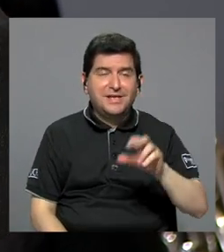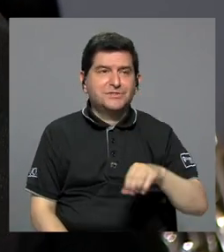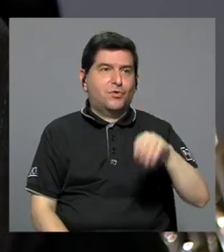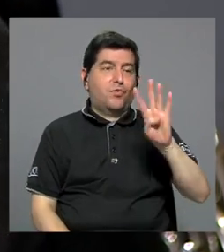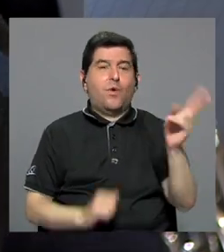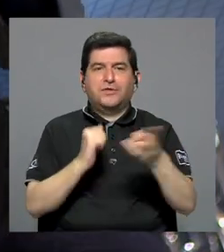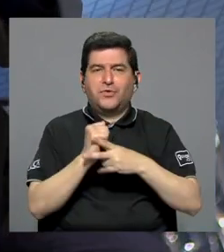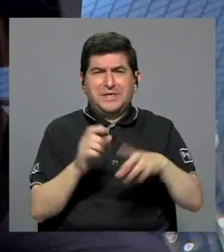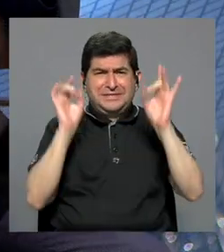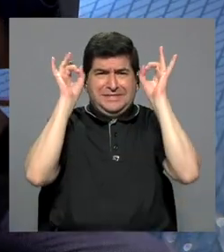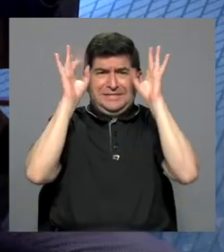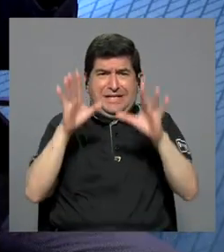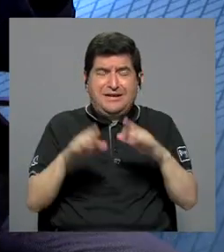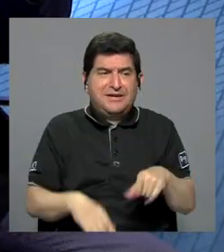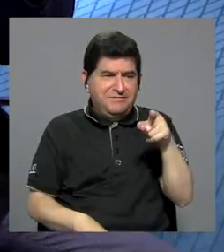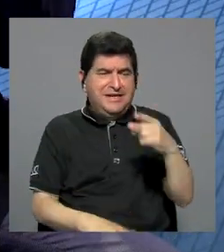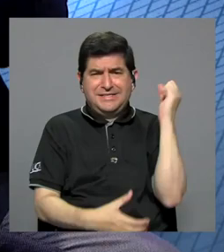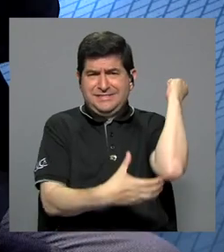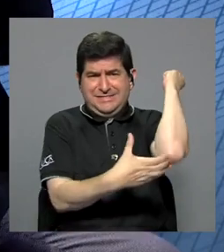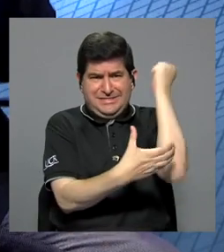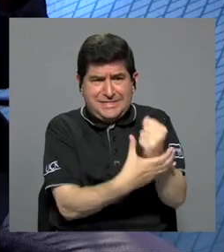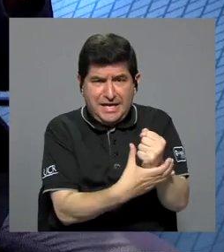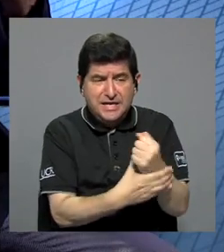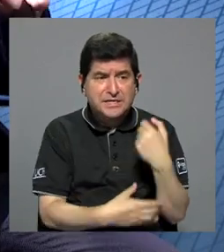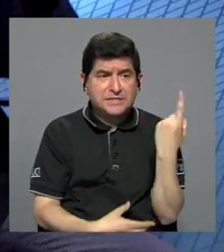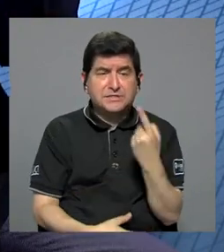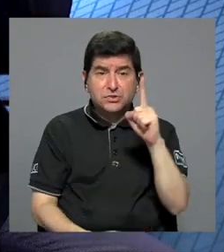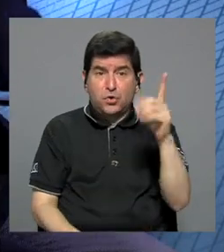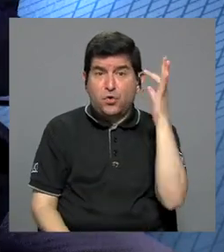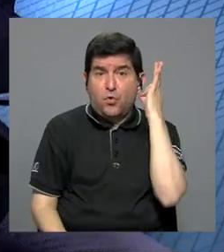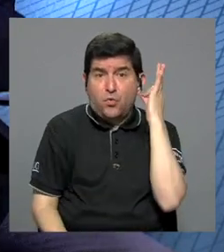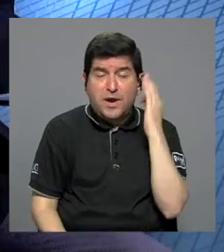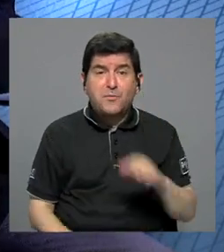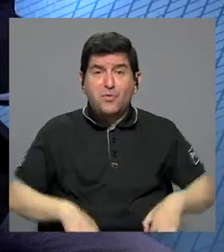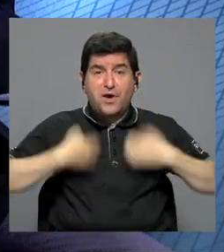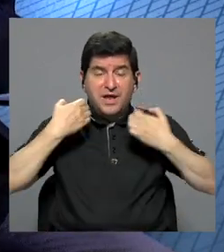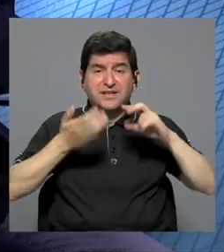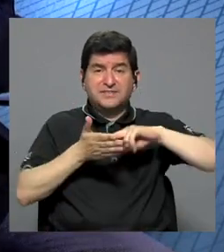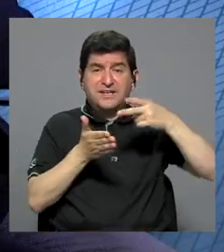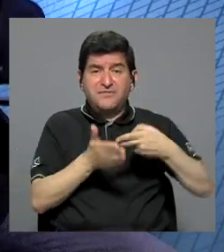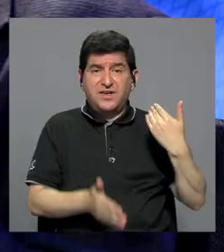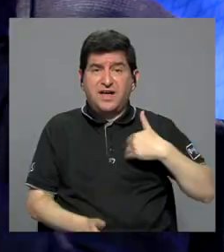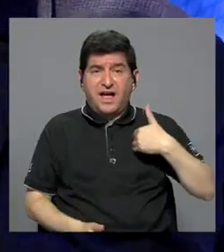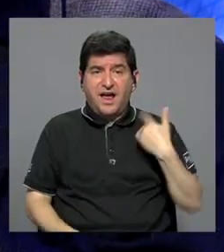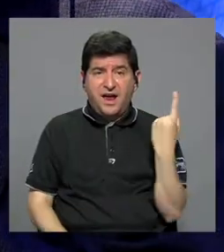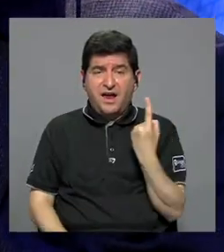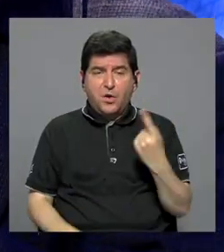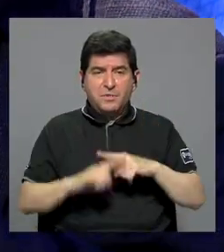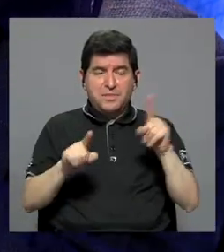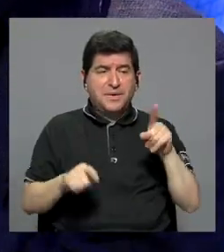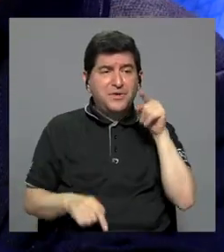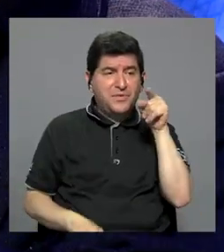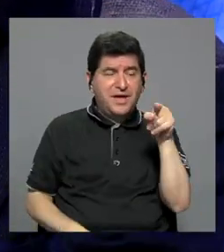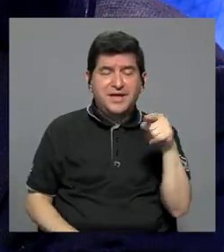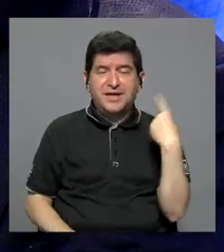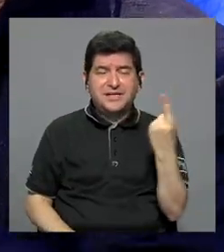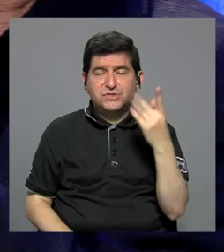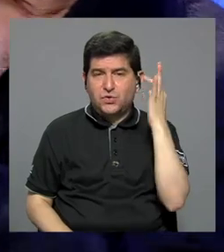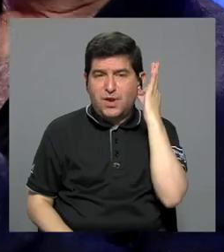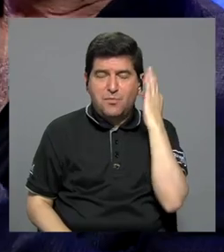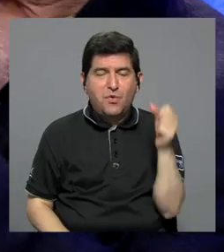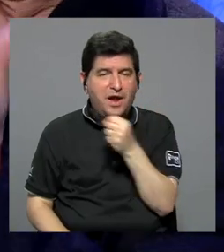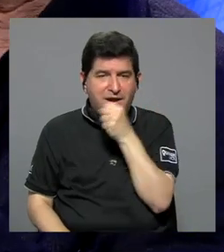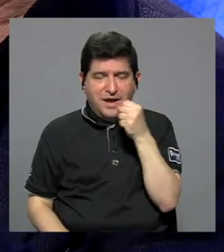trágico que él la asesina, porque si solo existe ella, él implica que él se va a quedar solo. Pero como solo existe ella, solo ella